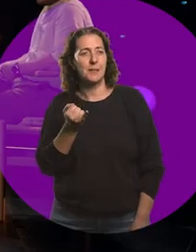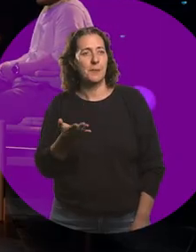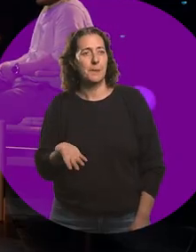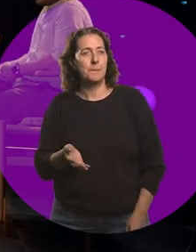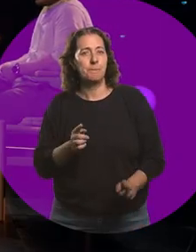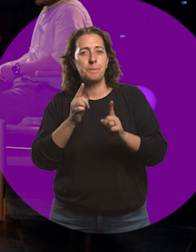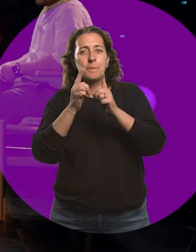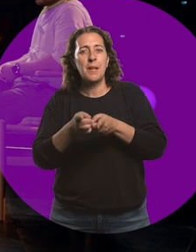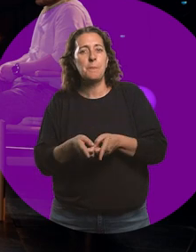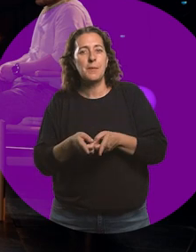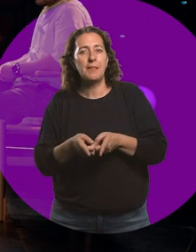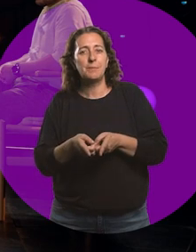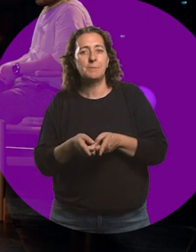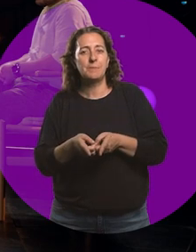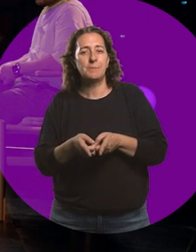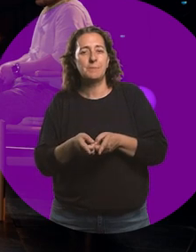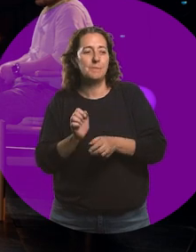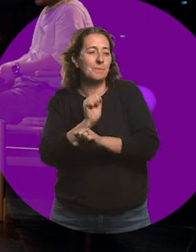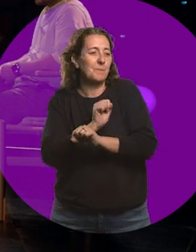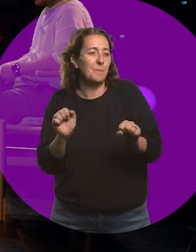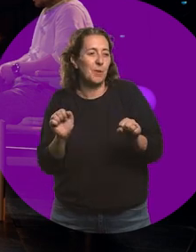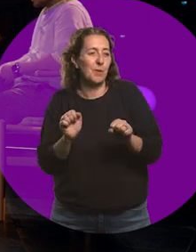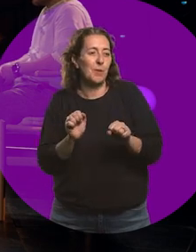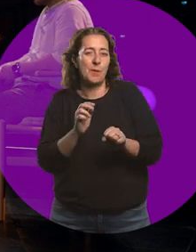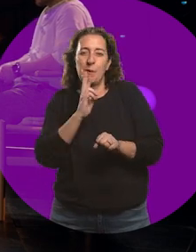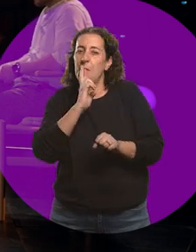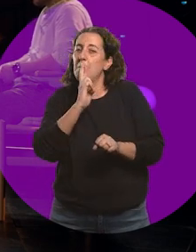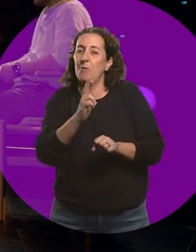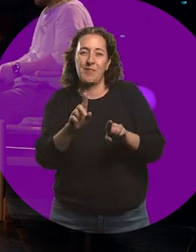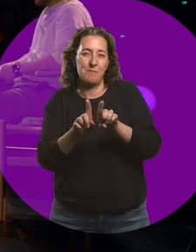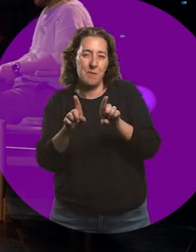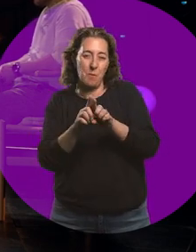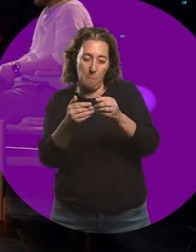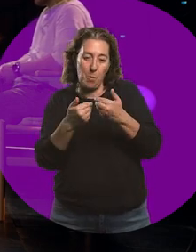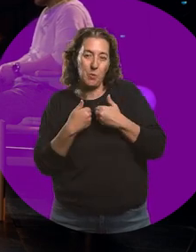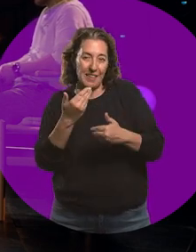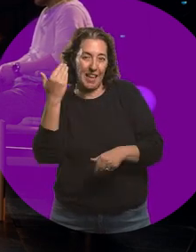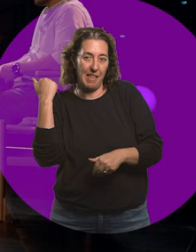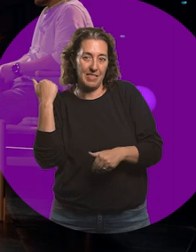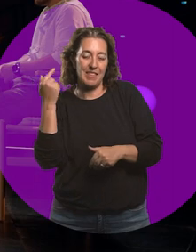puedo de repente seguir contestando a lo que me preguntaste antes. Cuando ese